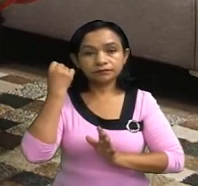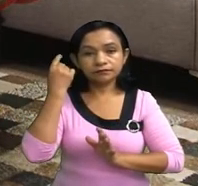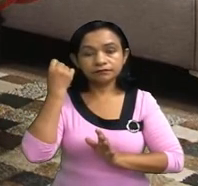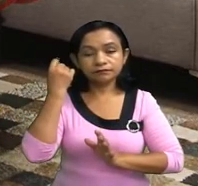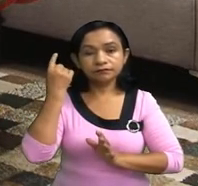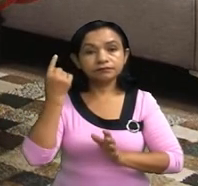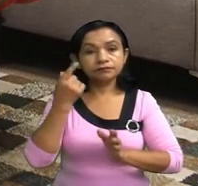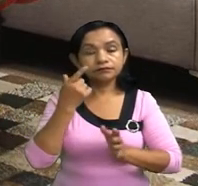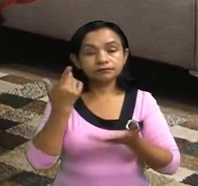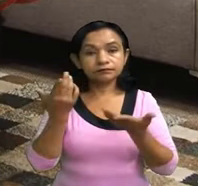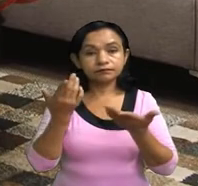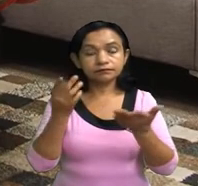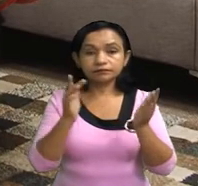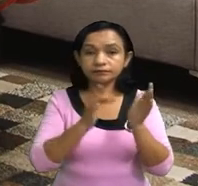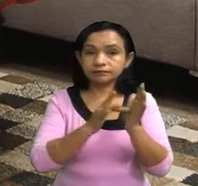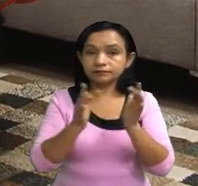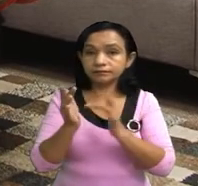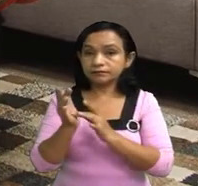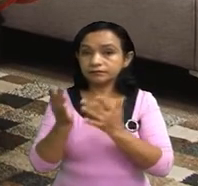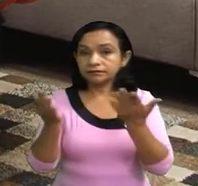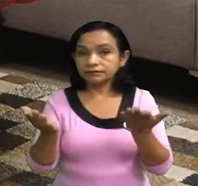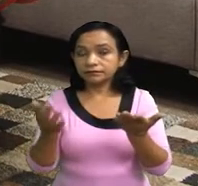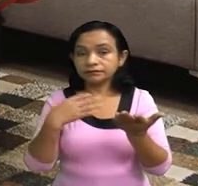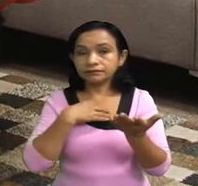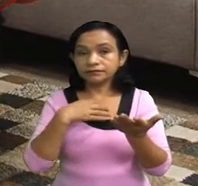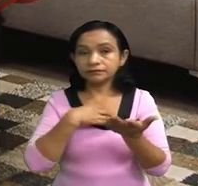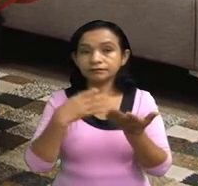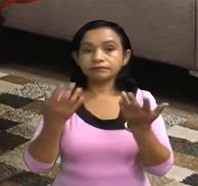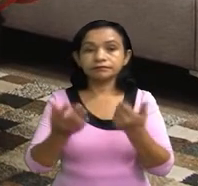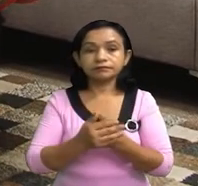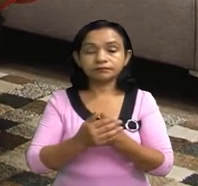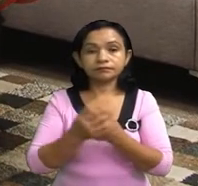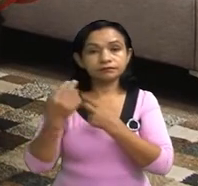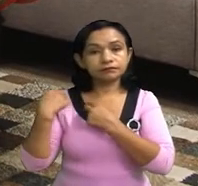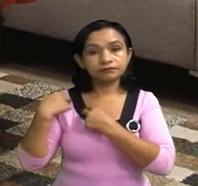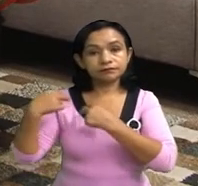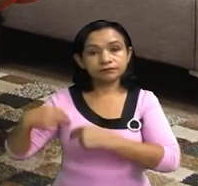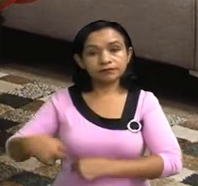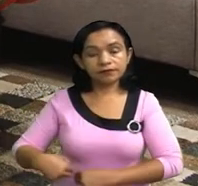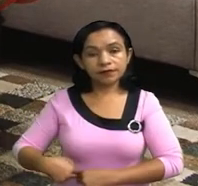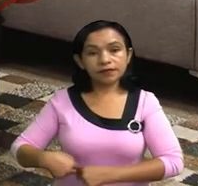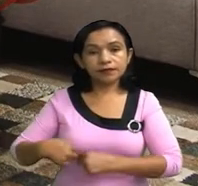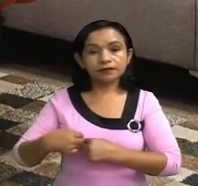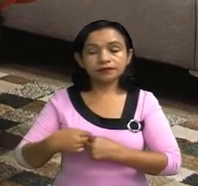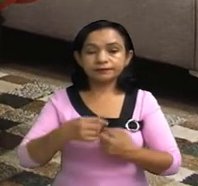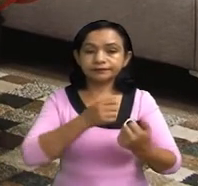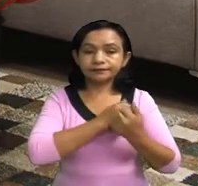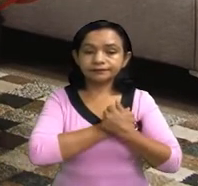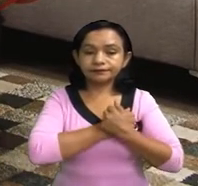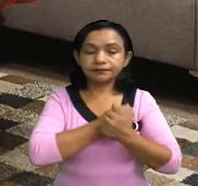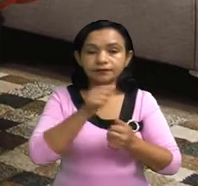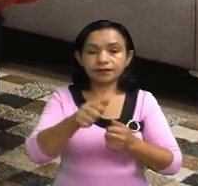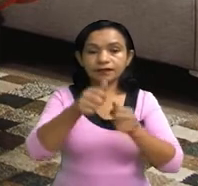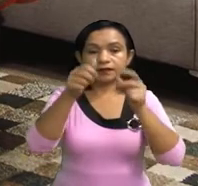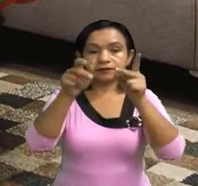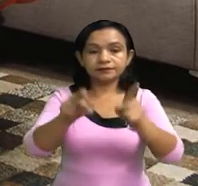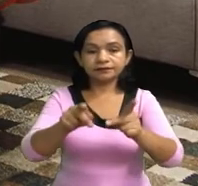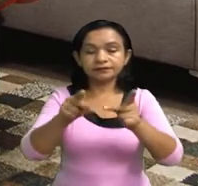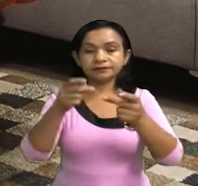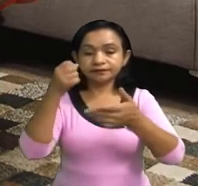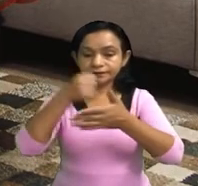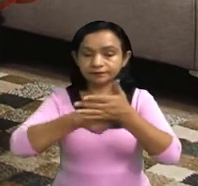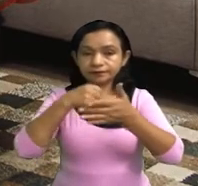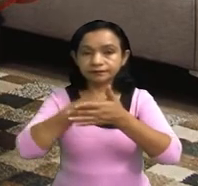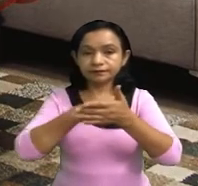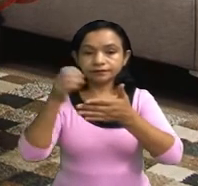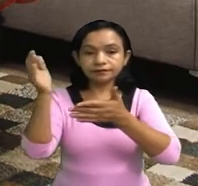de esa perspectiva de cristiandad, dentro de esa perspectiva humanística, ¿no? De amar al prójimo. Y de fortalecimiento